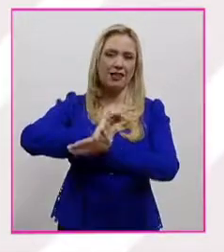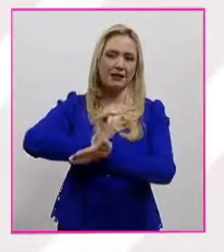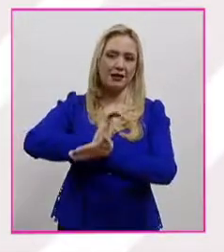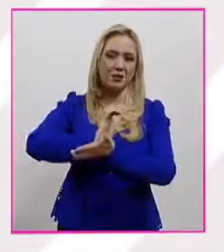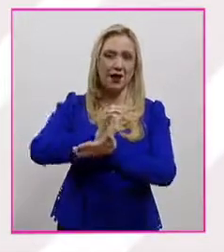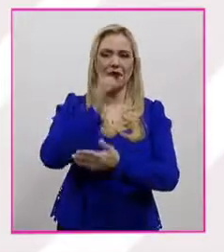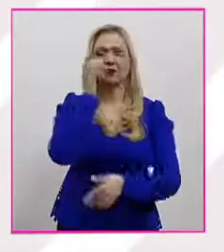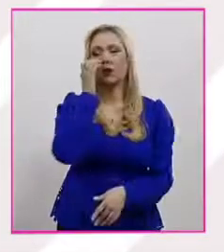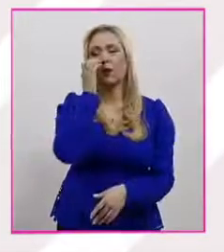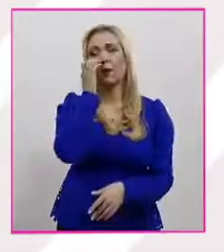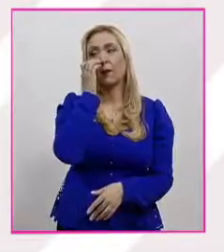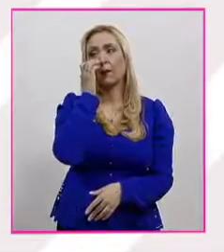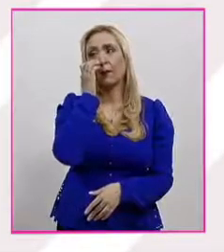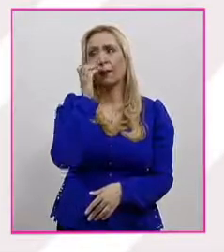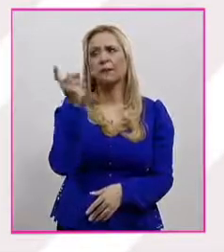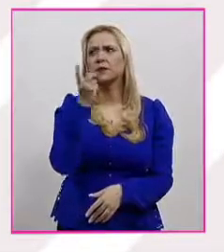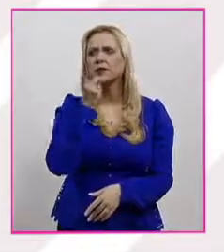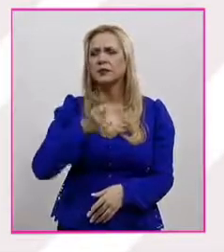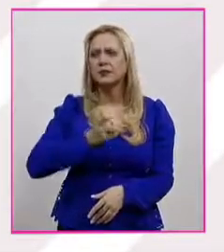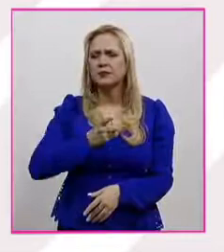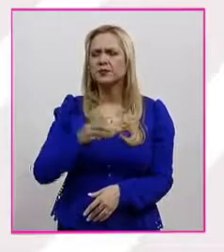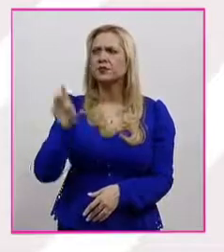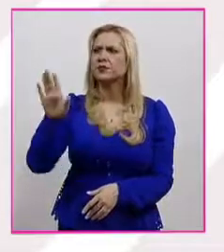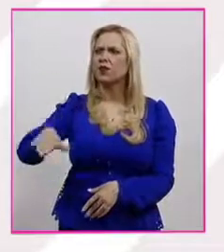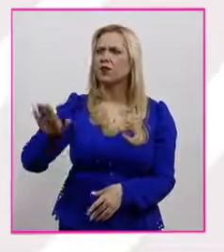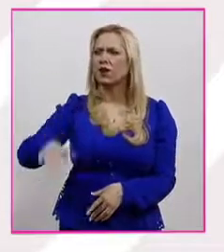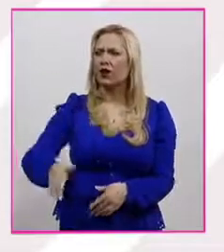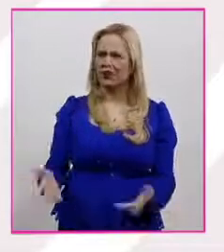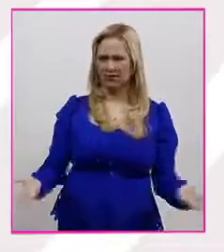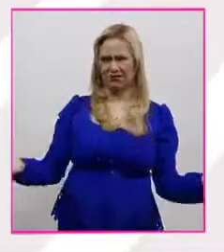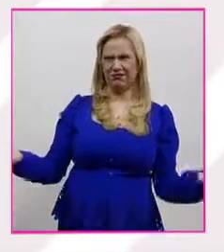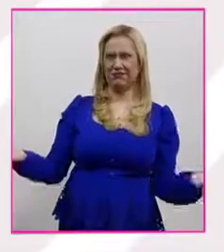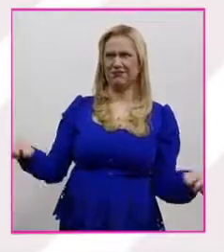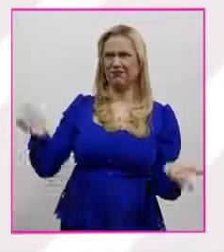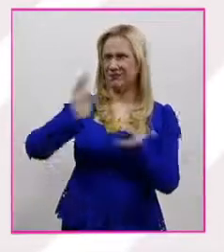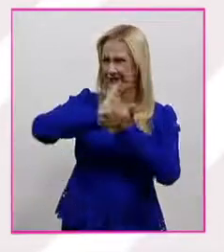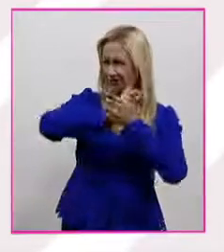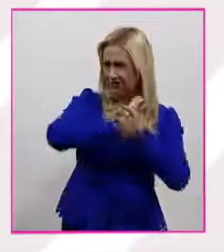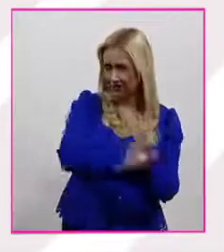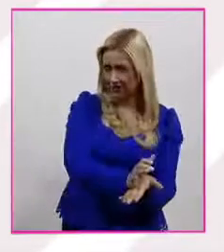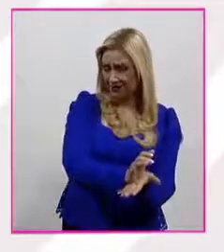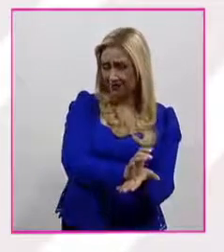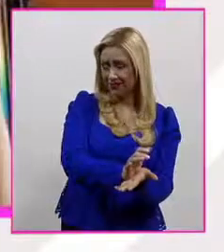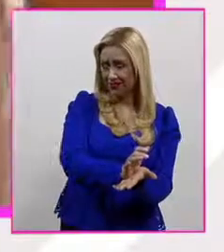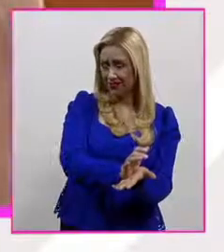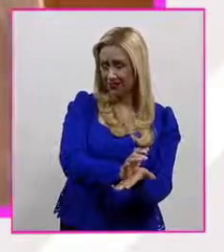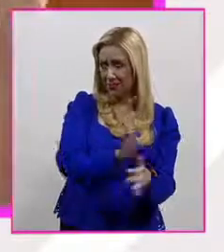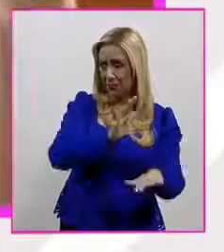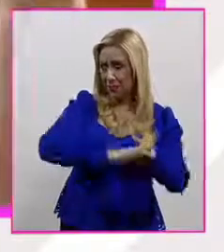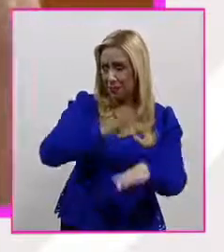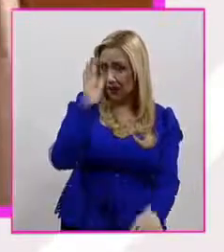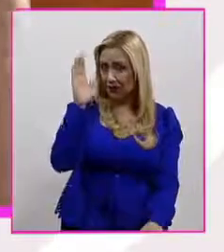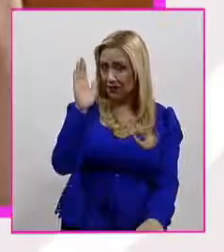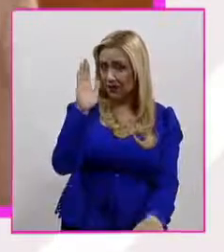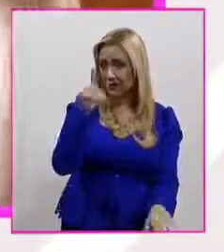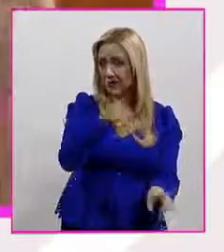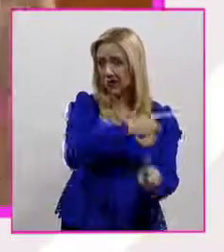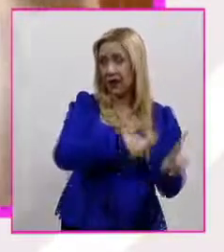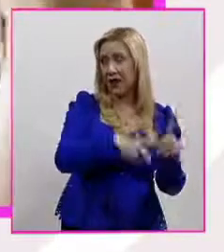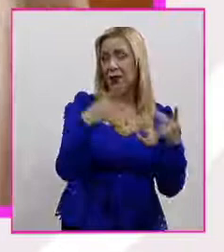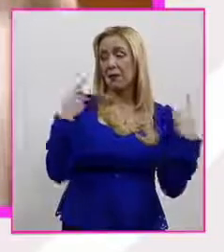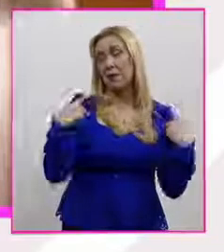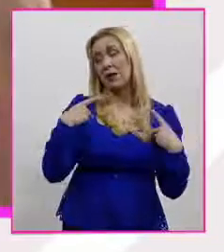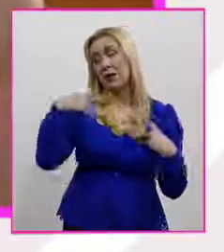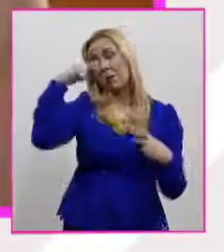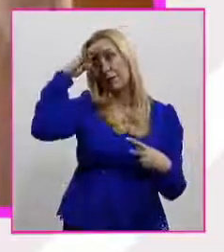nos decían, pero Copred, ¿cómo es posible que estén hablando que discriminen más en percepción? Es una pregunta de percepción, que la gente crea que se